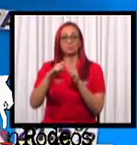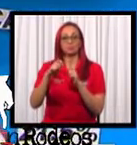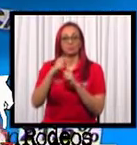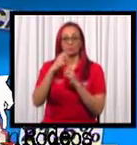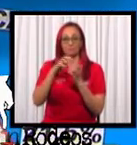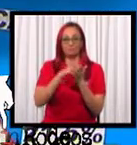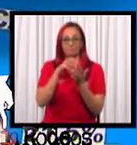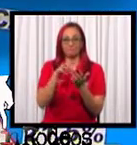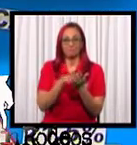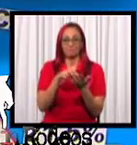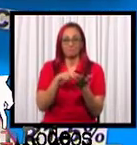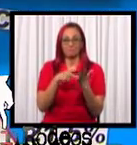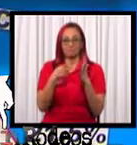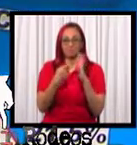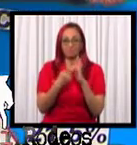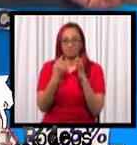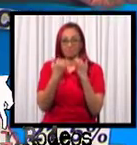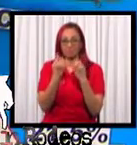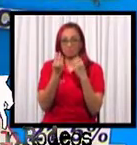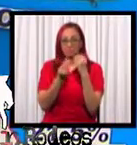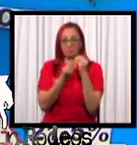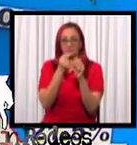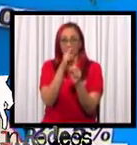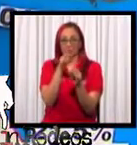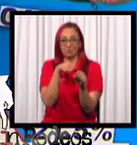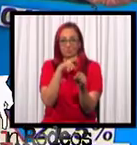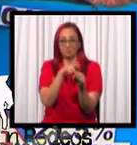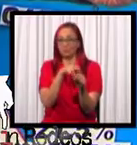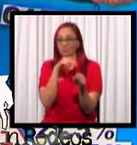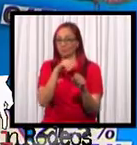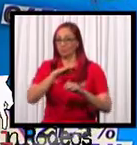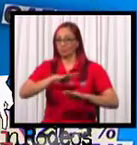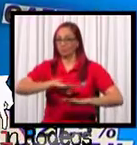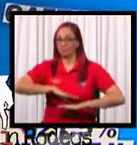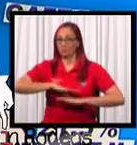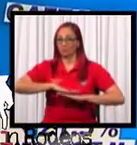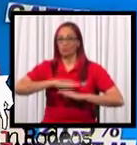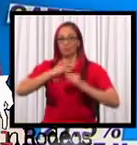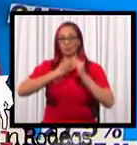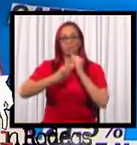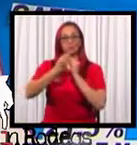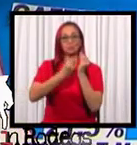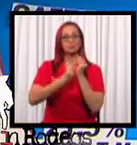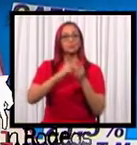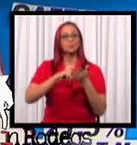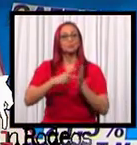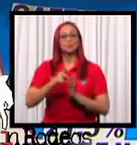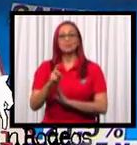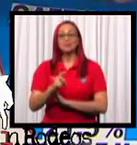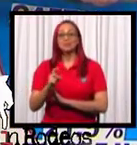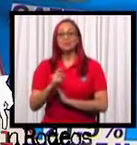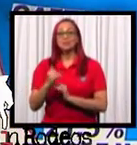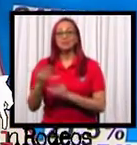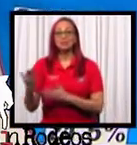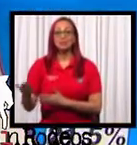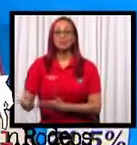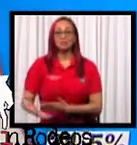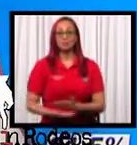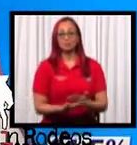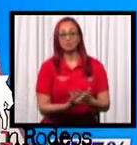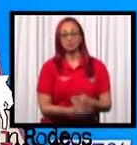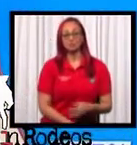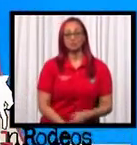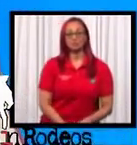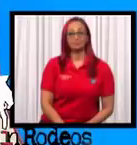Entonces, si esa producción nacional no está abasteciendo el consumo, requerimos de importaciones. Aquí el tema es